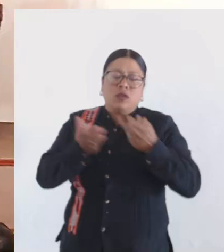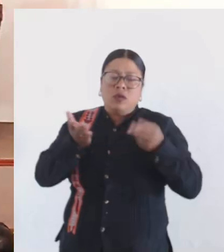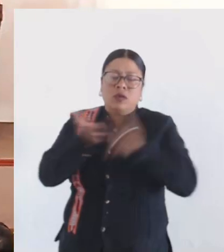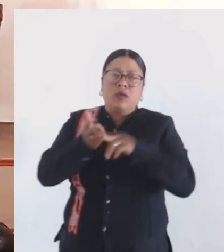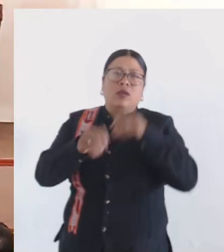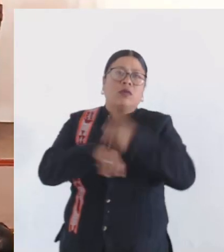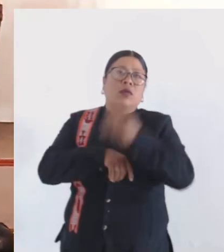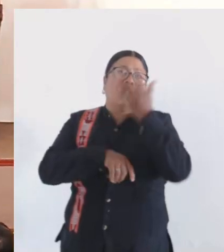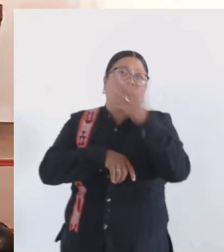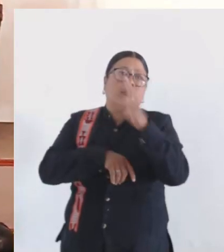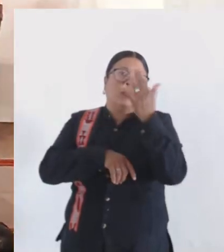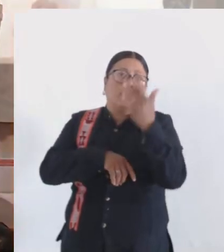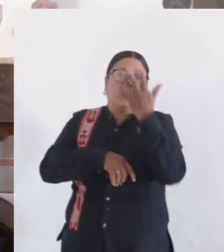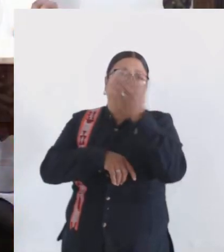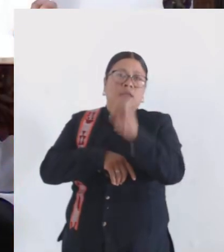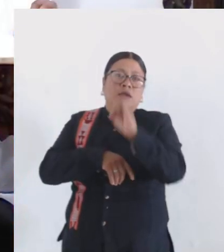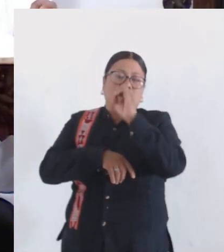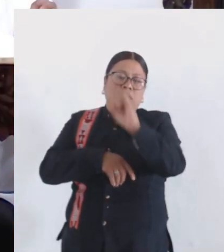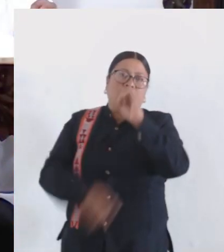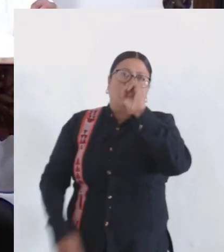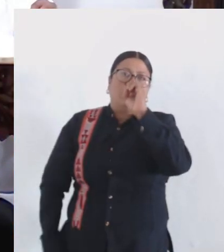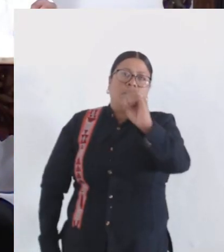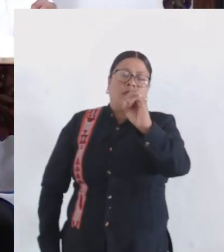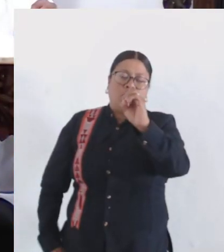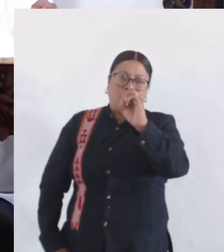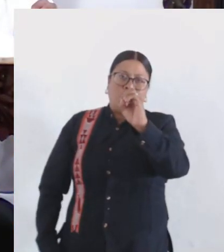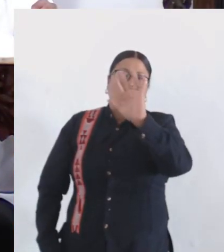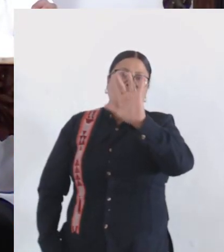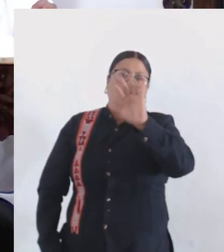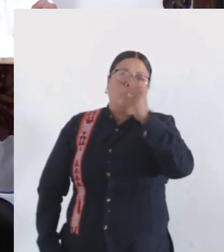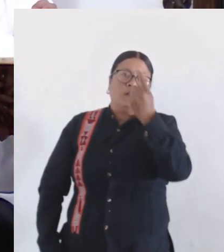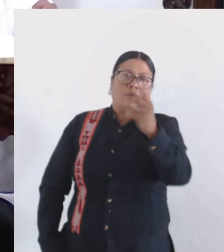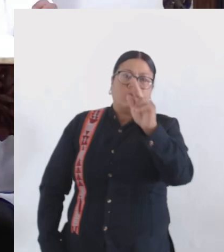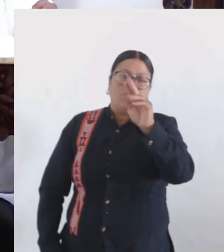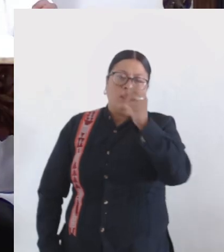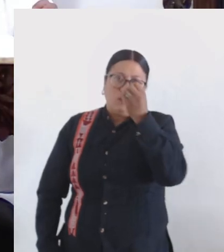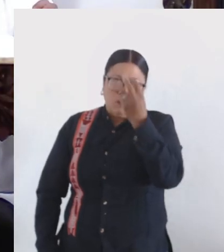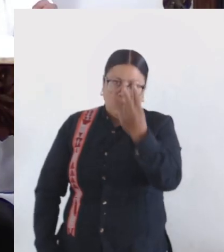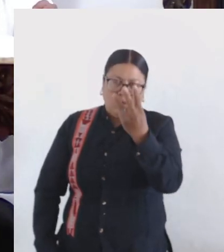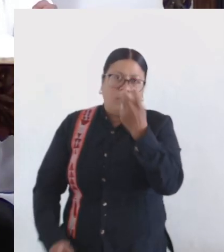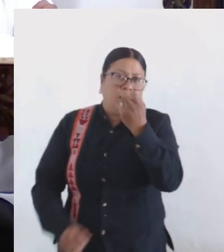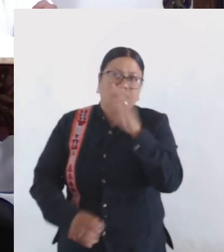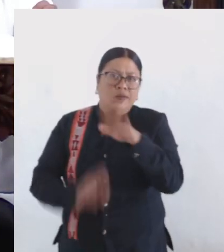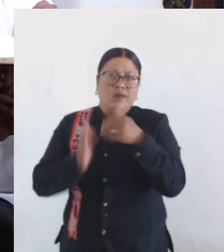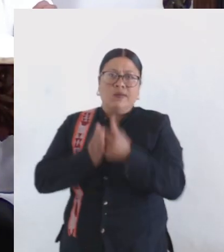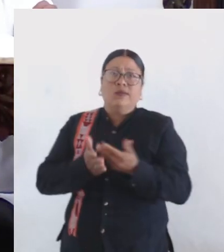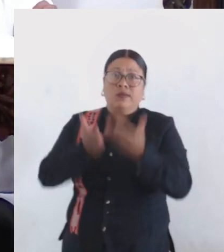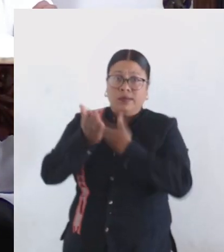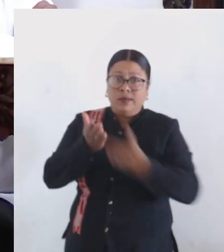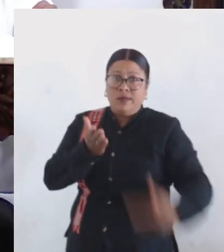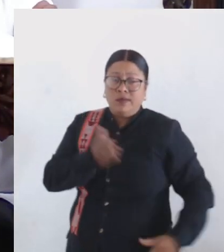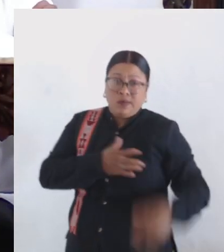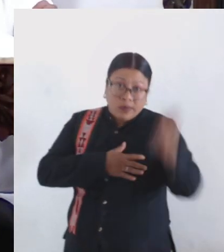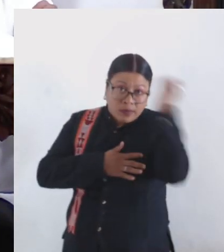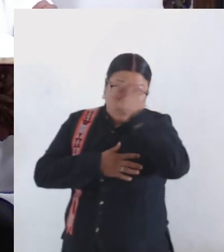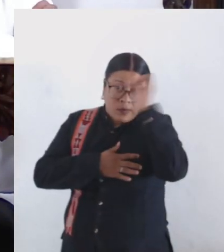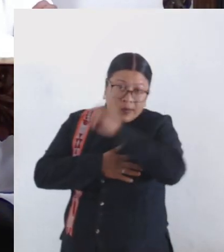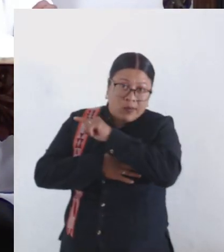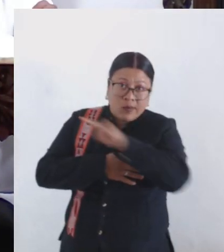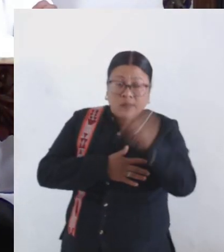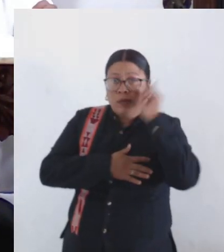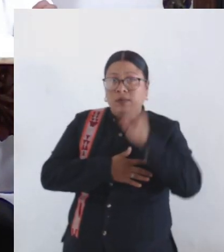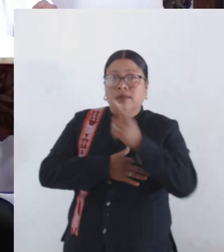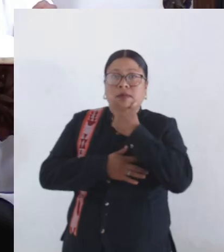1050-0000-5183. Es cuanto, señor presidente, está a su